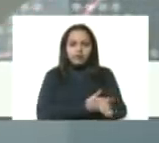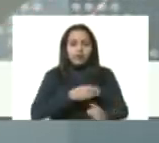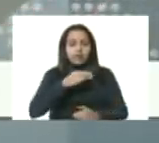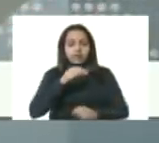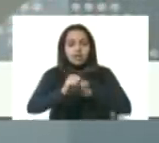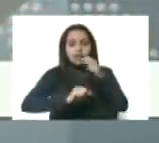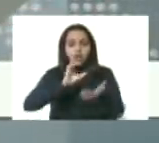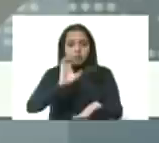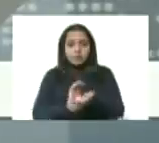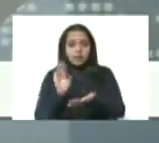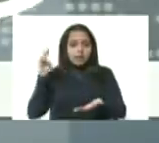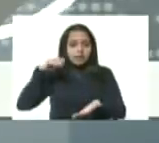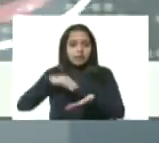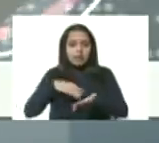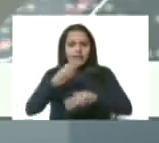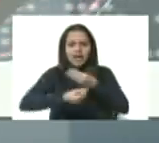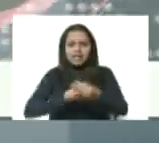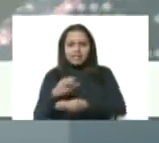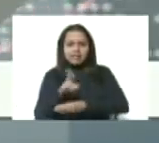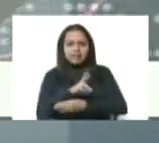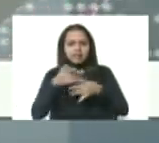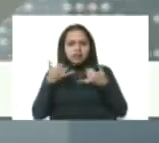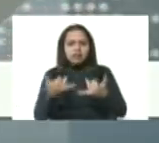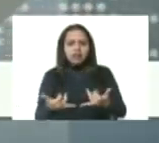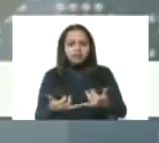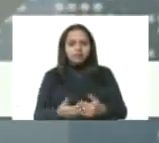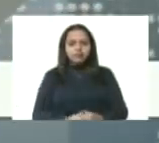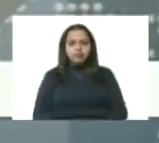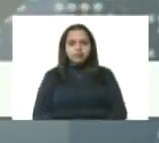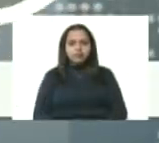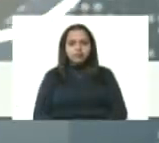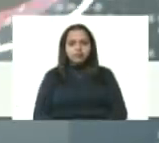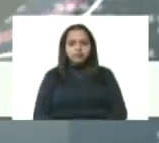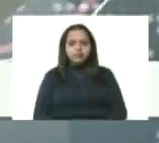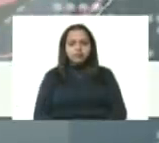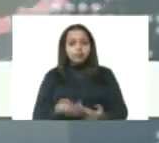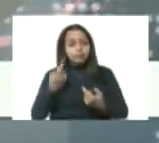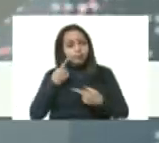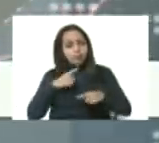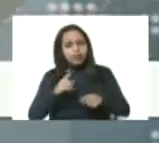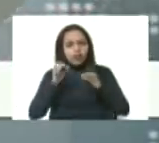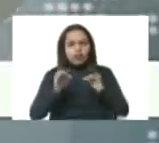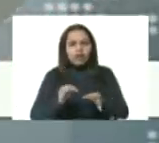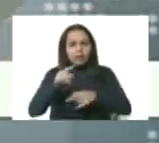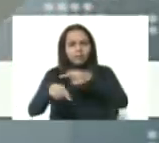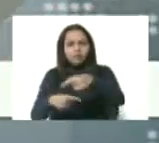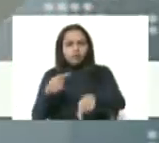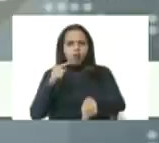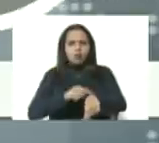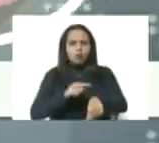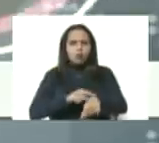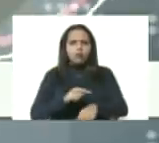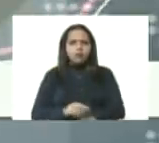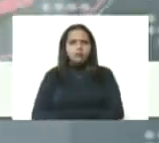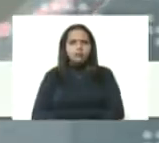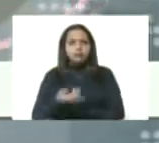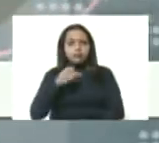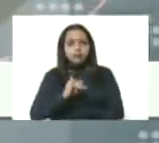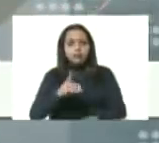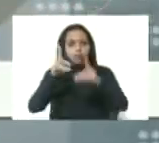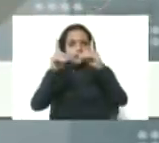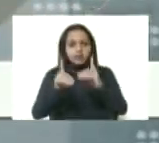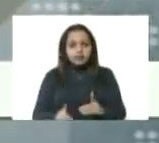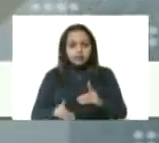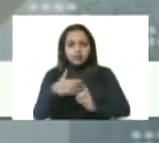para ser ejecutados de forma inmediata. Lo más probable es que en las próximas horas habrá una